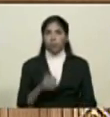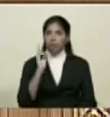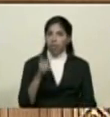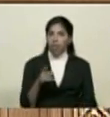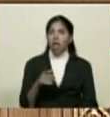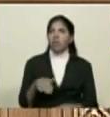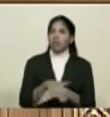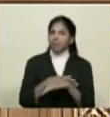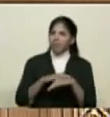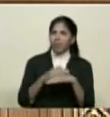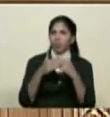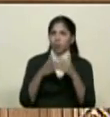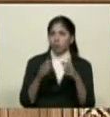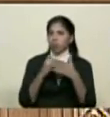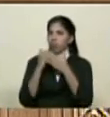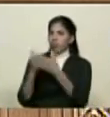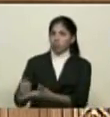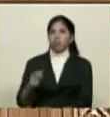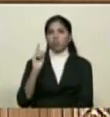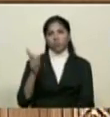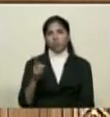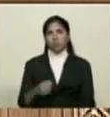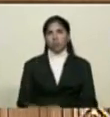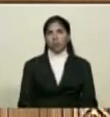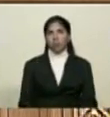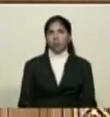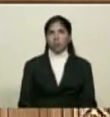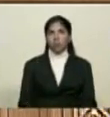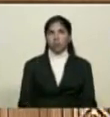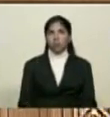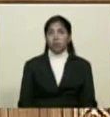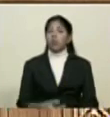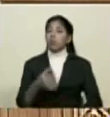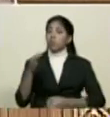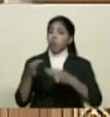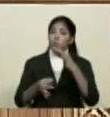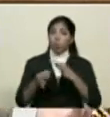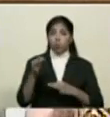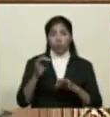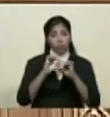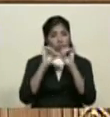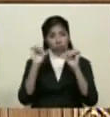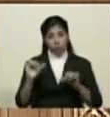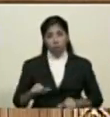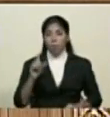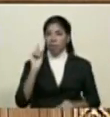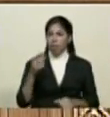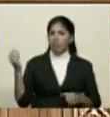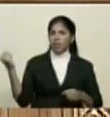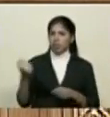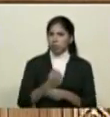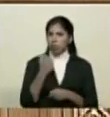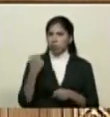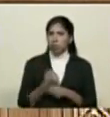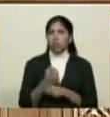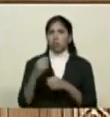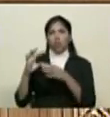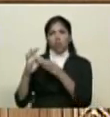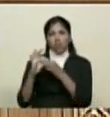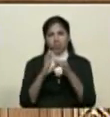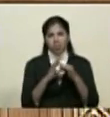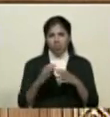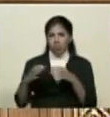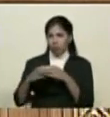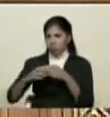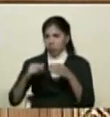Ministerio Público como garante de un sistema de justicia que tiene que cooperar, que tiene que trabajar con los cuerpos auxiliares